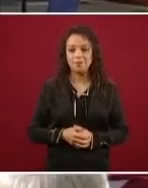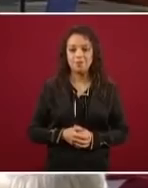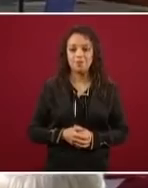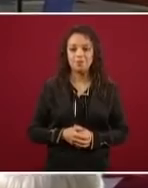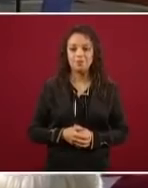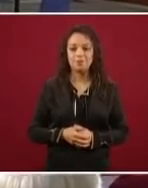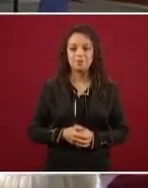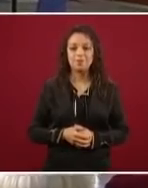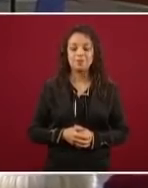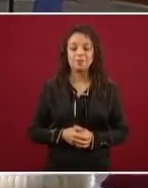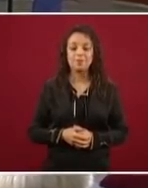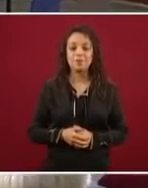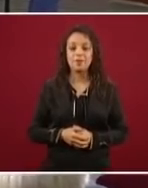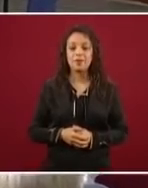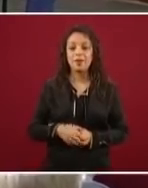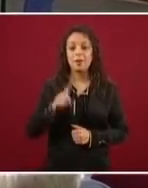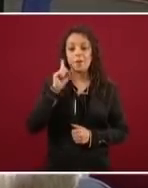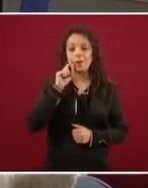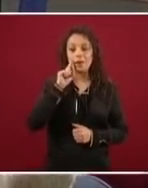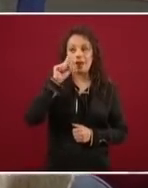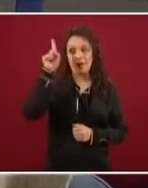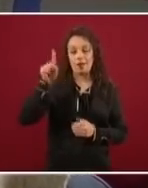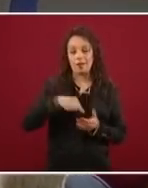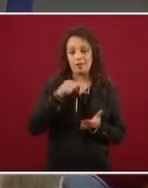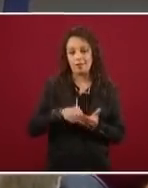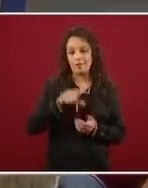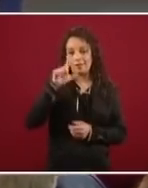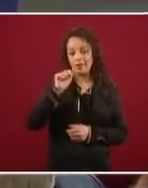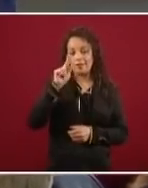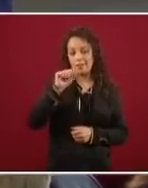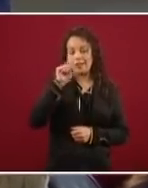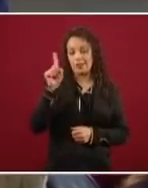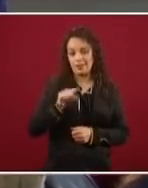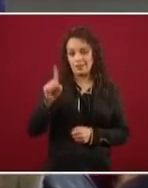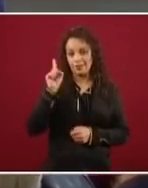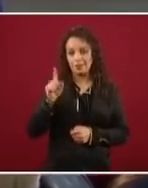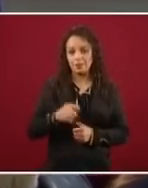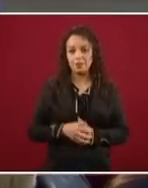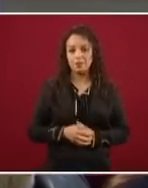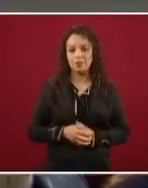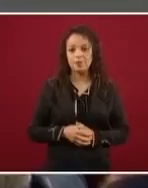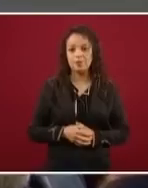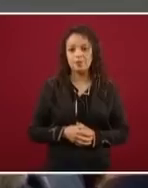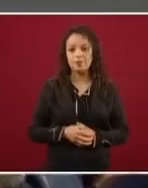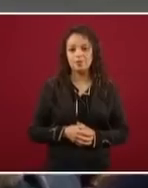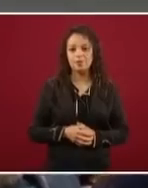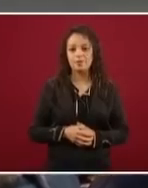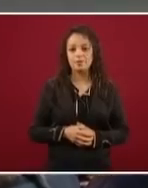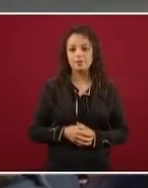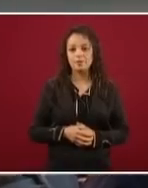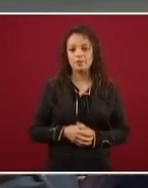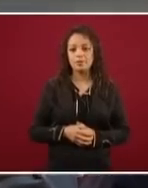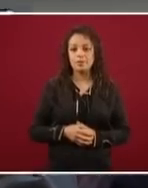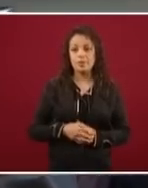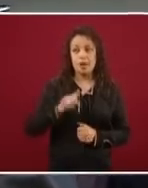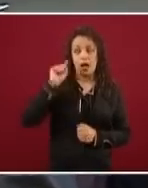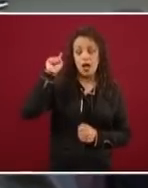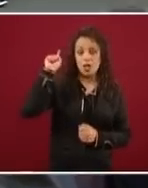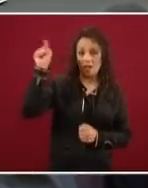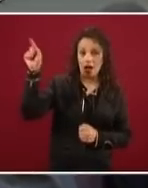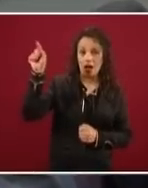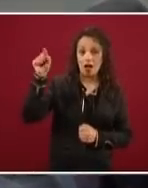mañana mañana en la paz este desde desde la paz